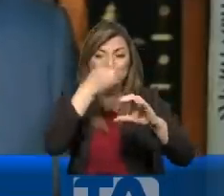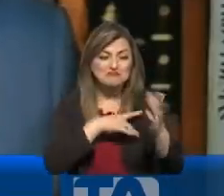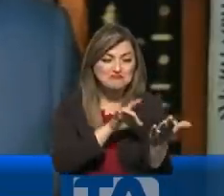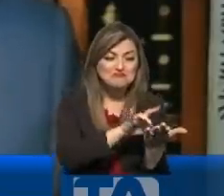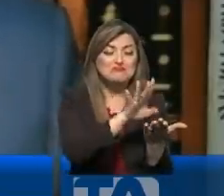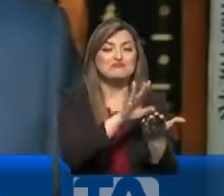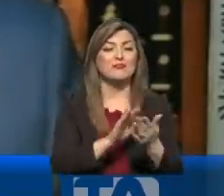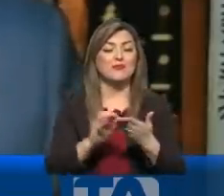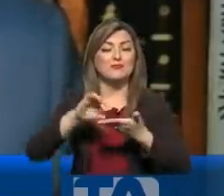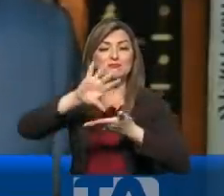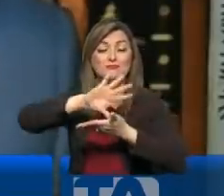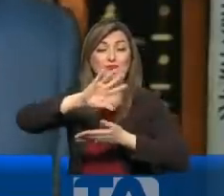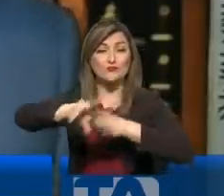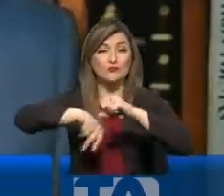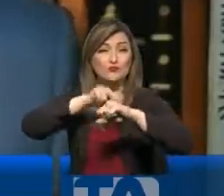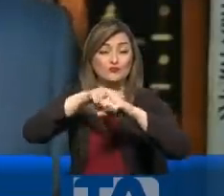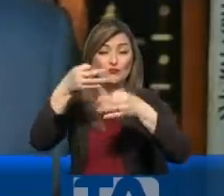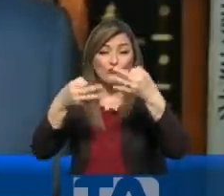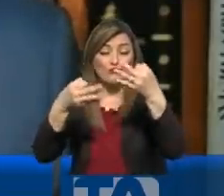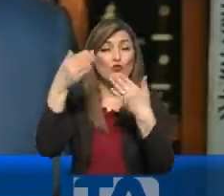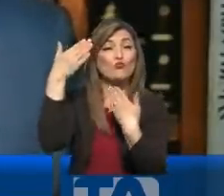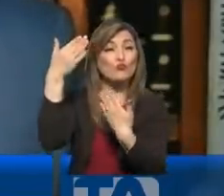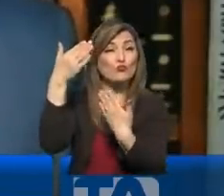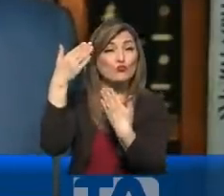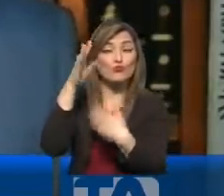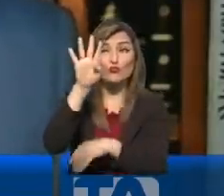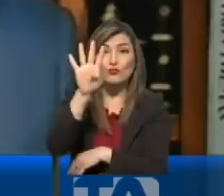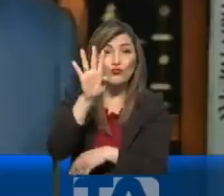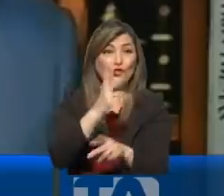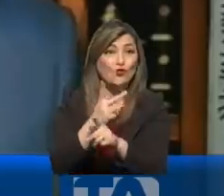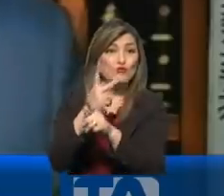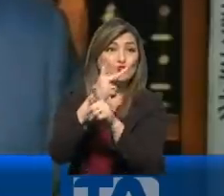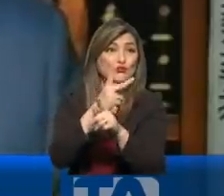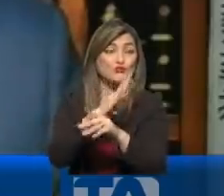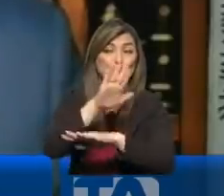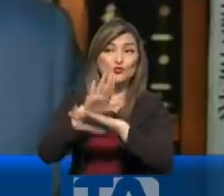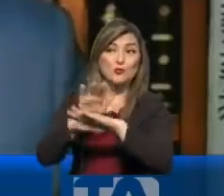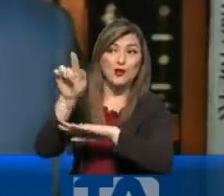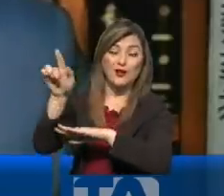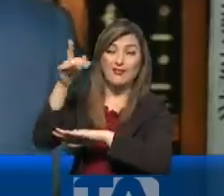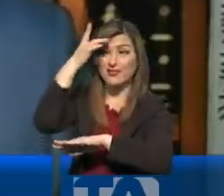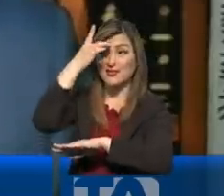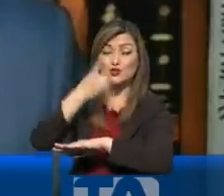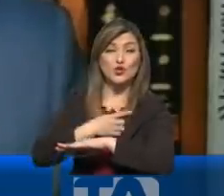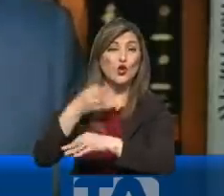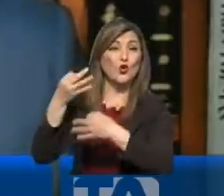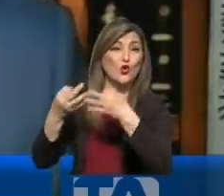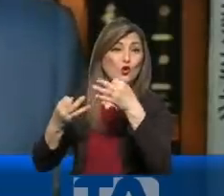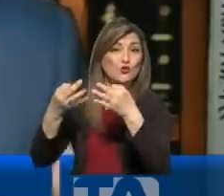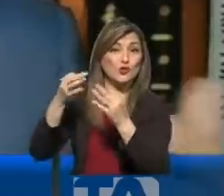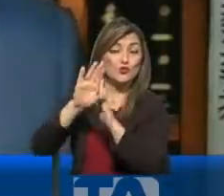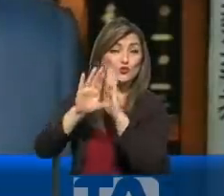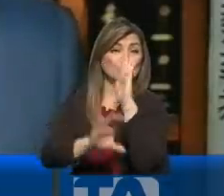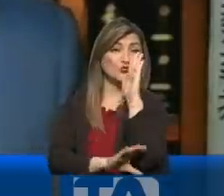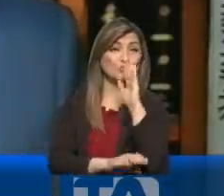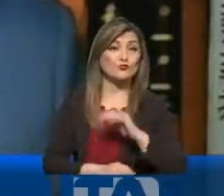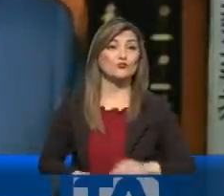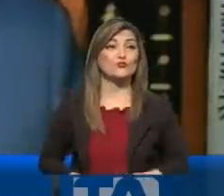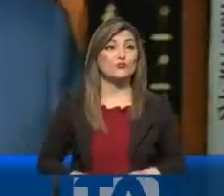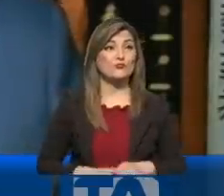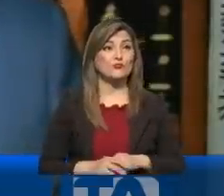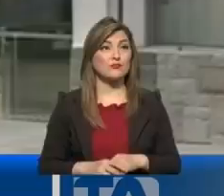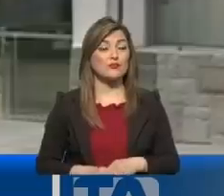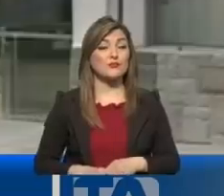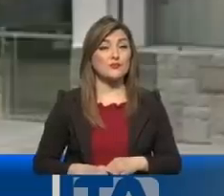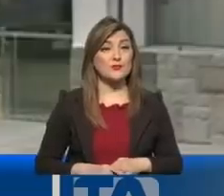llevó a juicio político a 4 consejeros que tocaron el dictamen de la Corte Constitucional. El tema, cree Bravo,